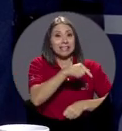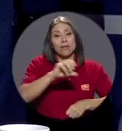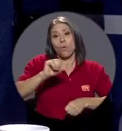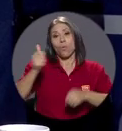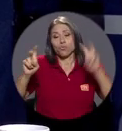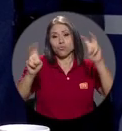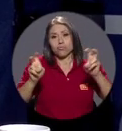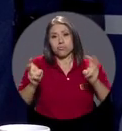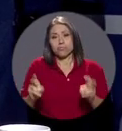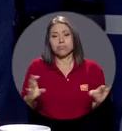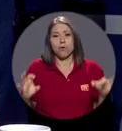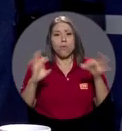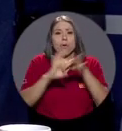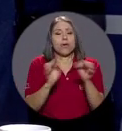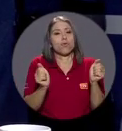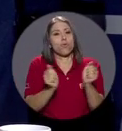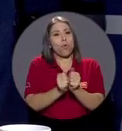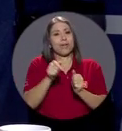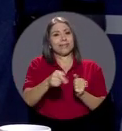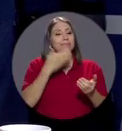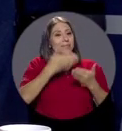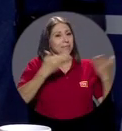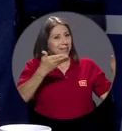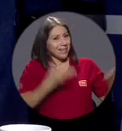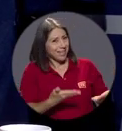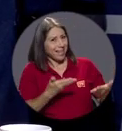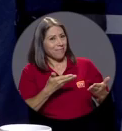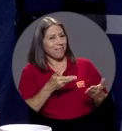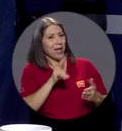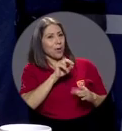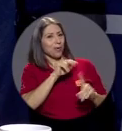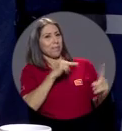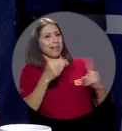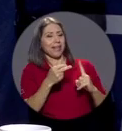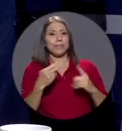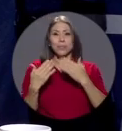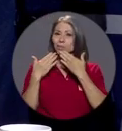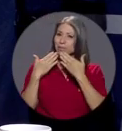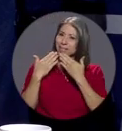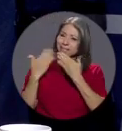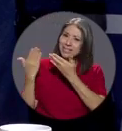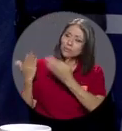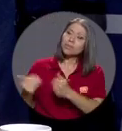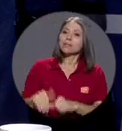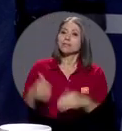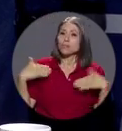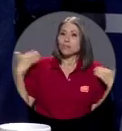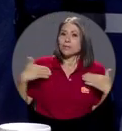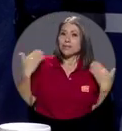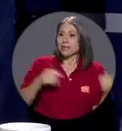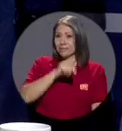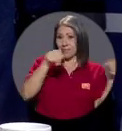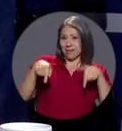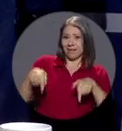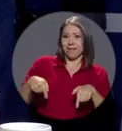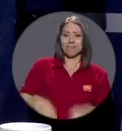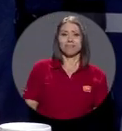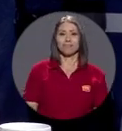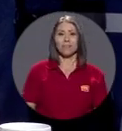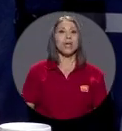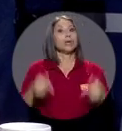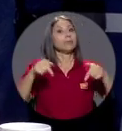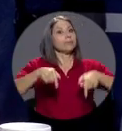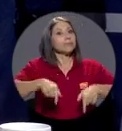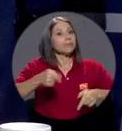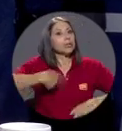y otros temas que tienen mucho que ver con este que vamos a tratar hoy. Bienvenida, doña Claudia, Una Mirada. Bueno, muchísimas gracias, más bien a ustedes, muy contenta de estar en este